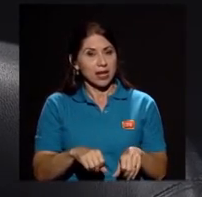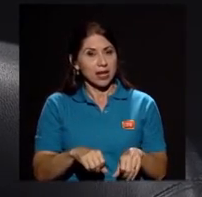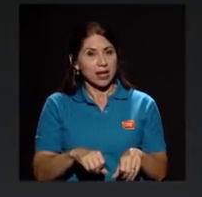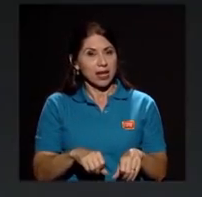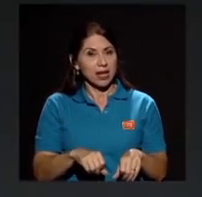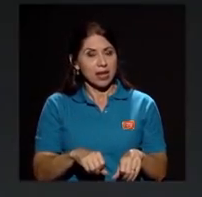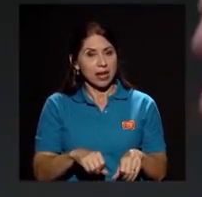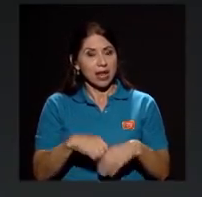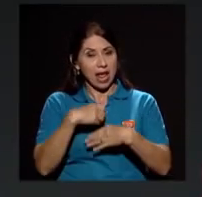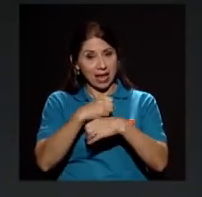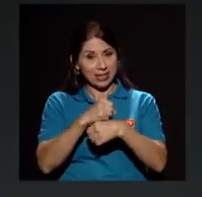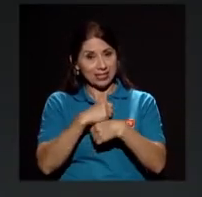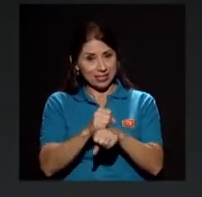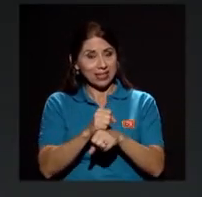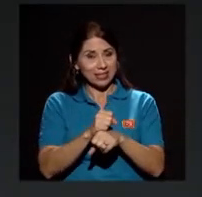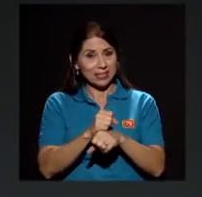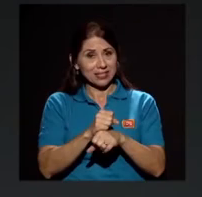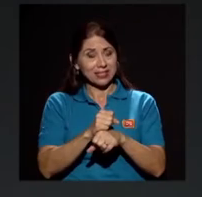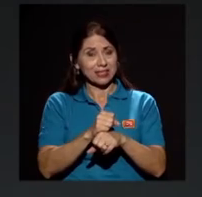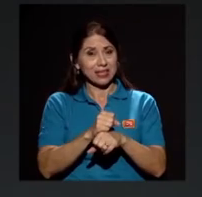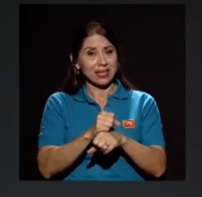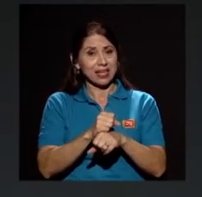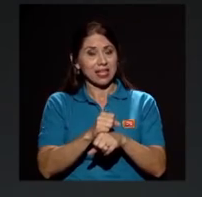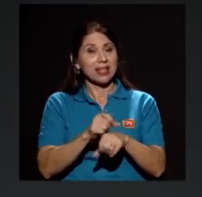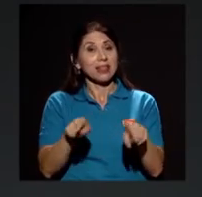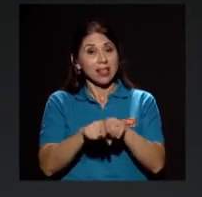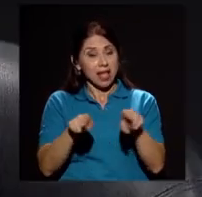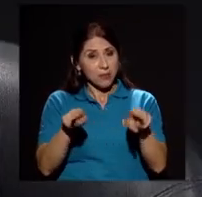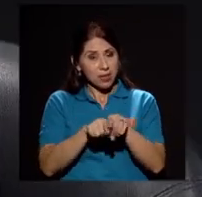y policías en